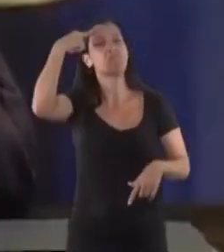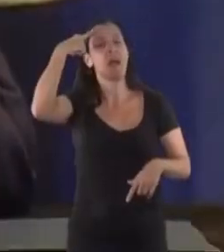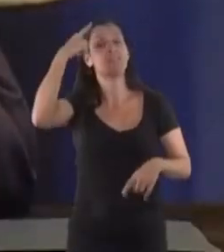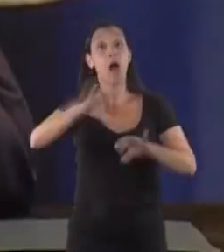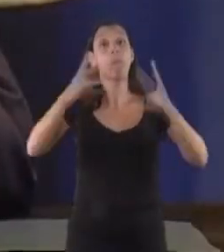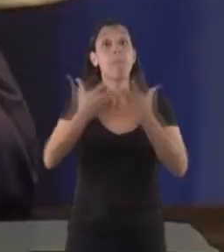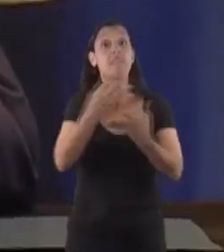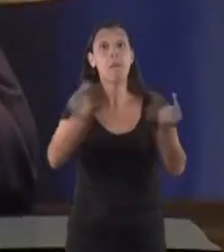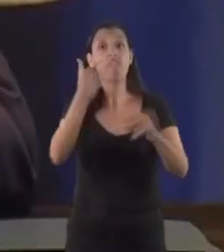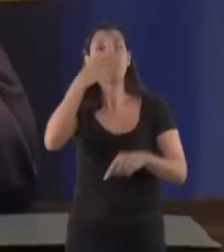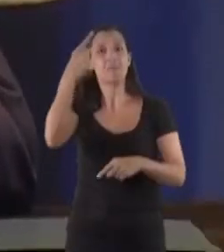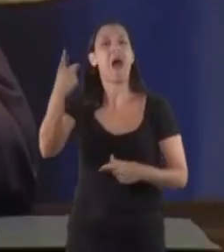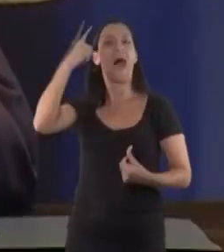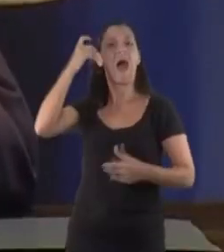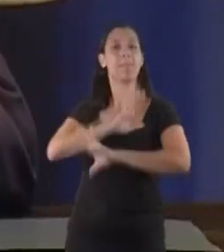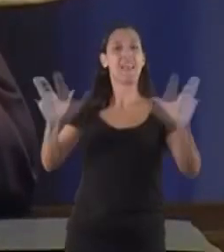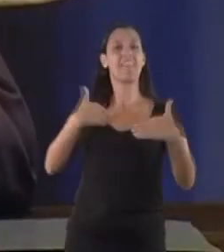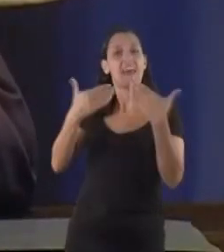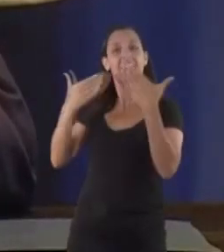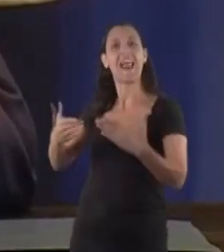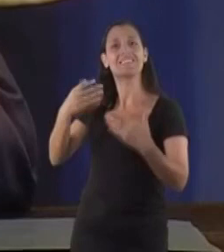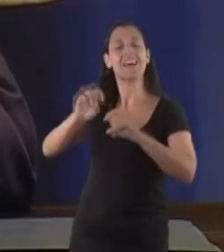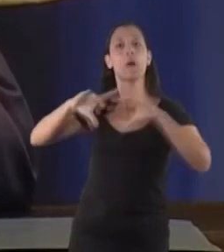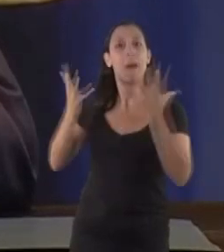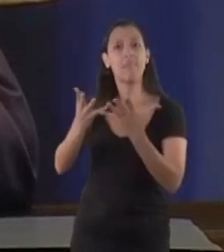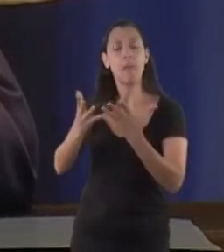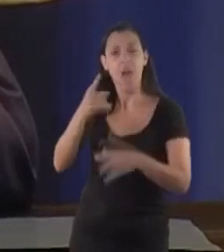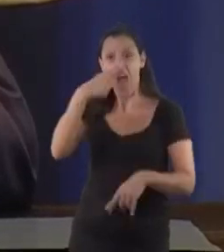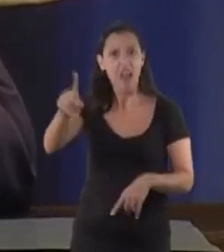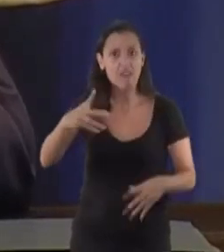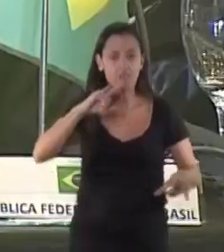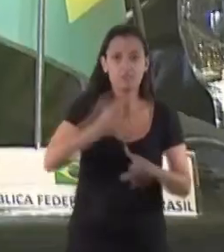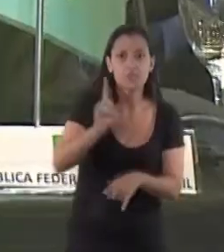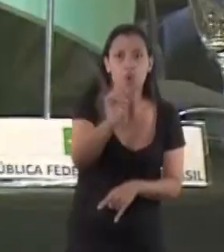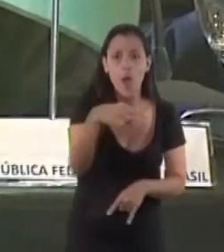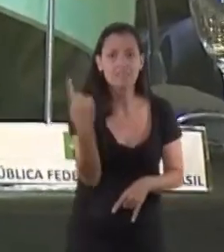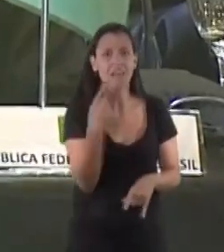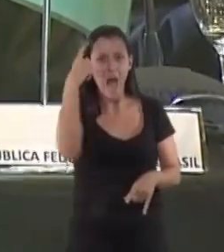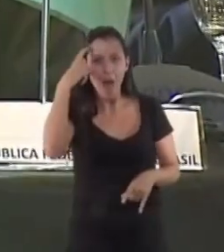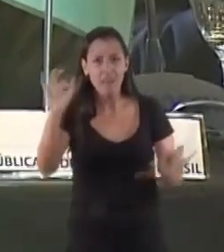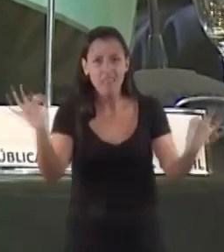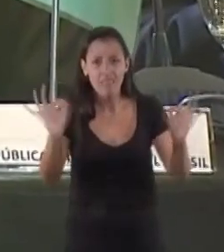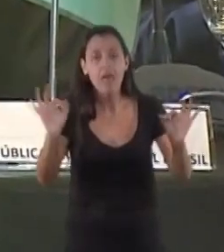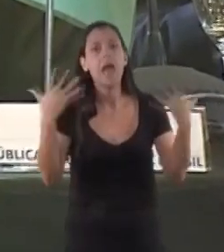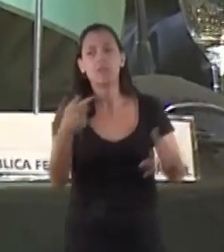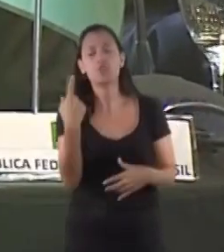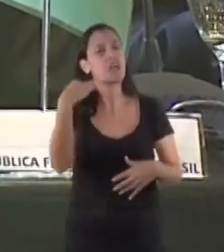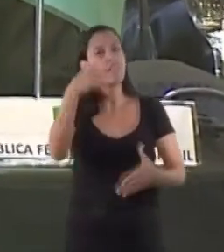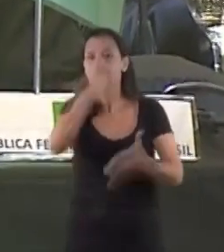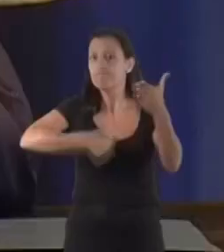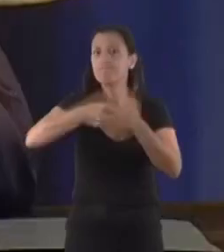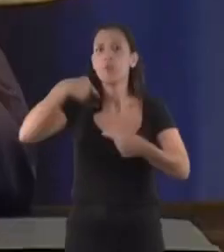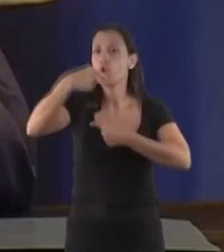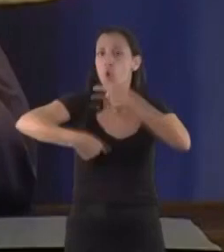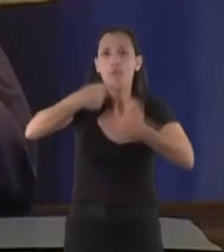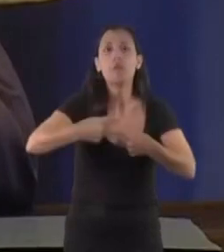íbamos a ser más solidarios, íbamos a hacer un mejor mundo, pero no ocurrió eso, lamentablemente no ocurrió eso. Por lo tanto, tenemos que seguir luchando por